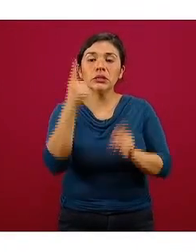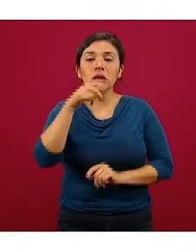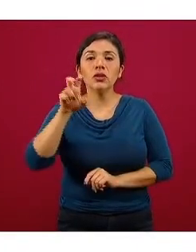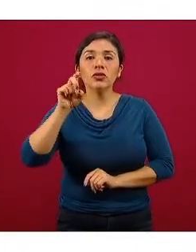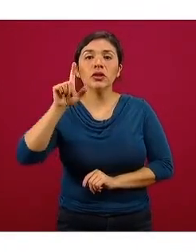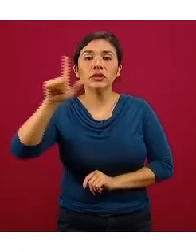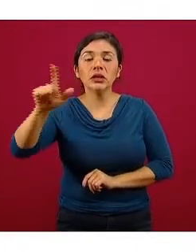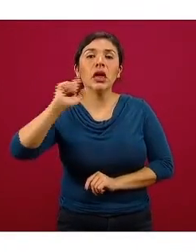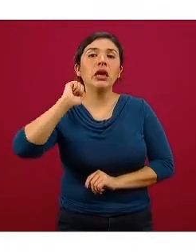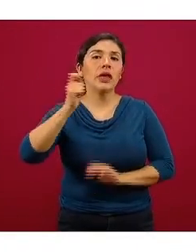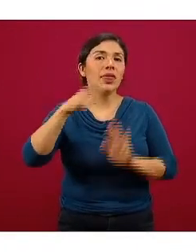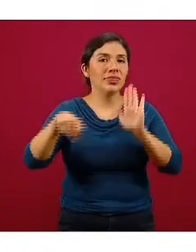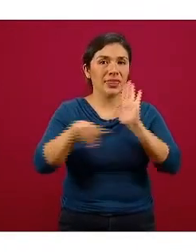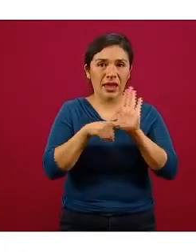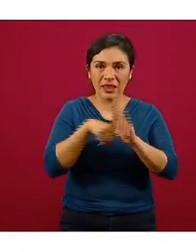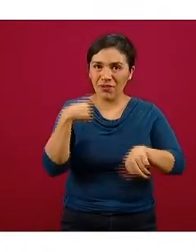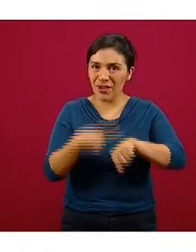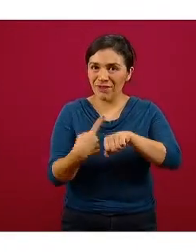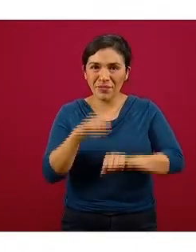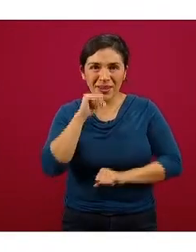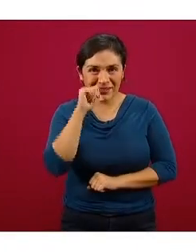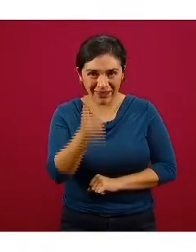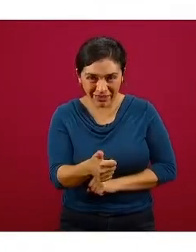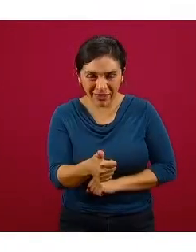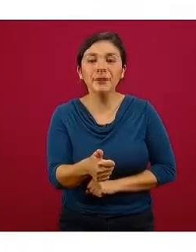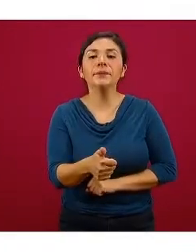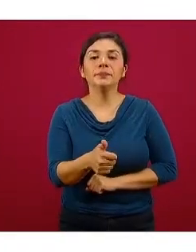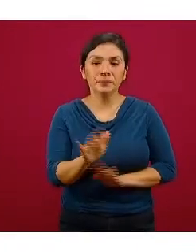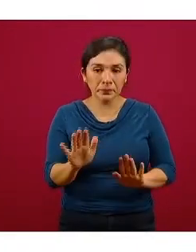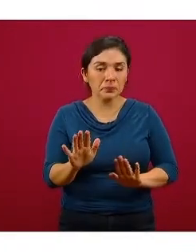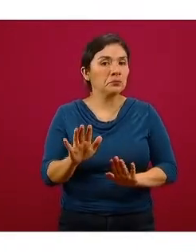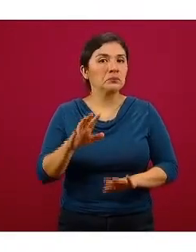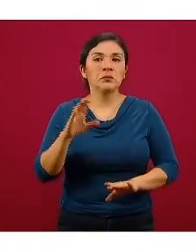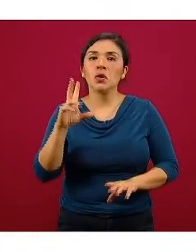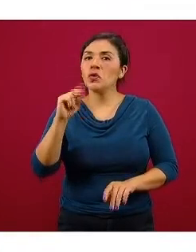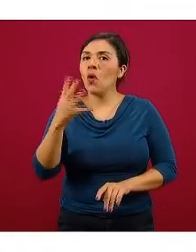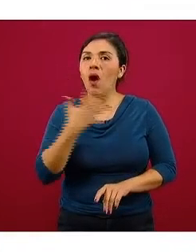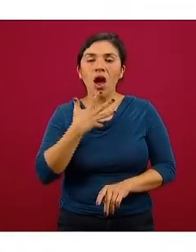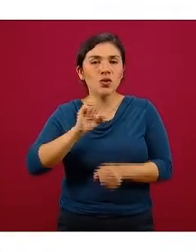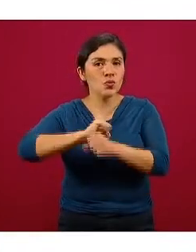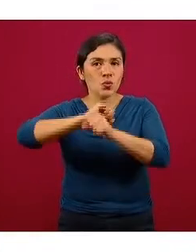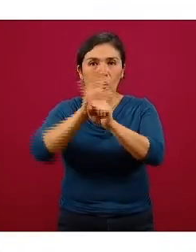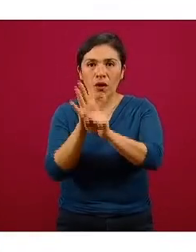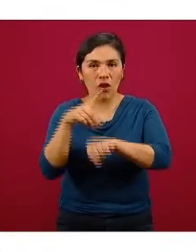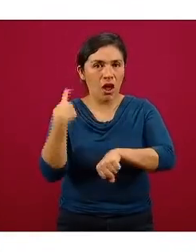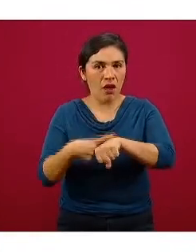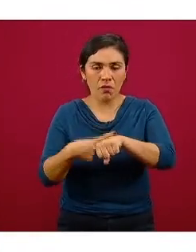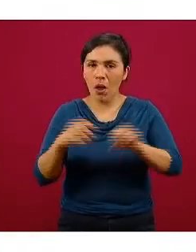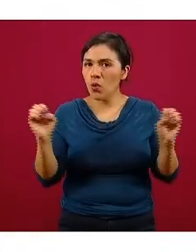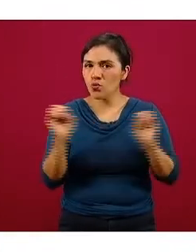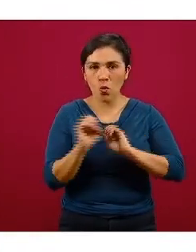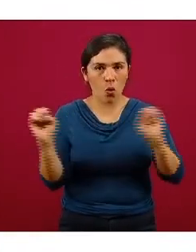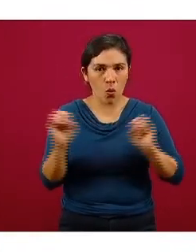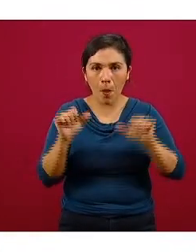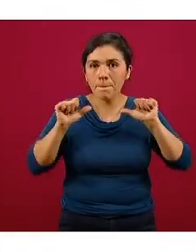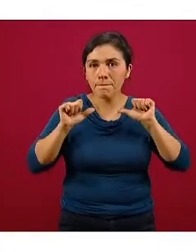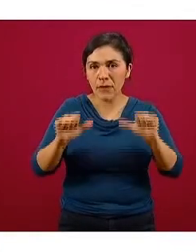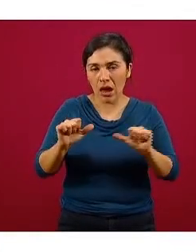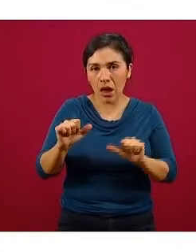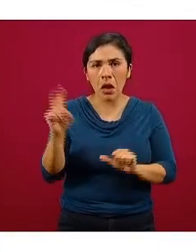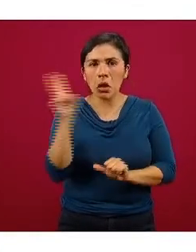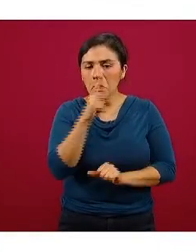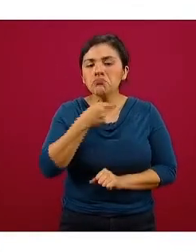33.137 dieron negativos a la prueba confirmatoria, es decir, no tenían la presencia del virus SARS-CoV-2 en sus